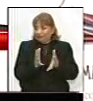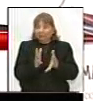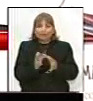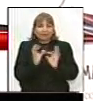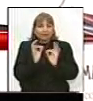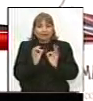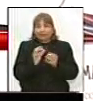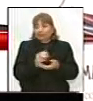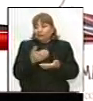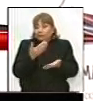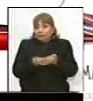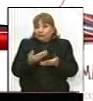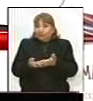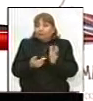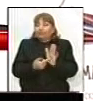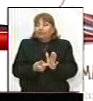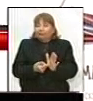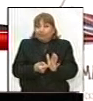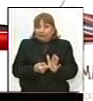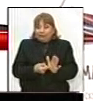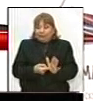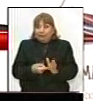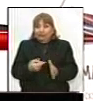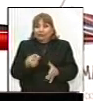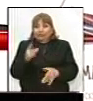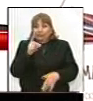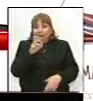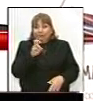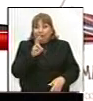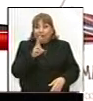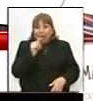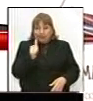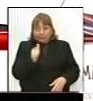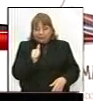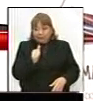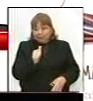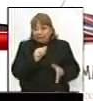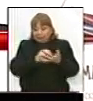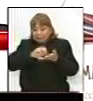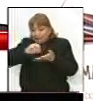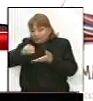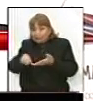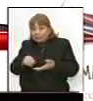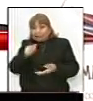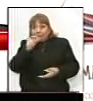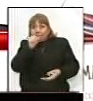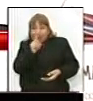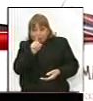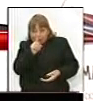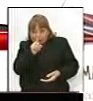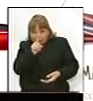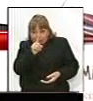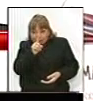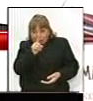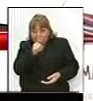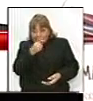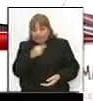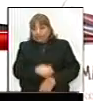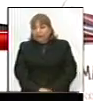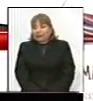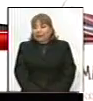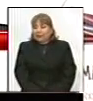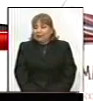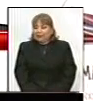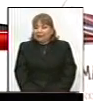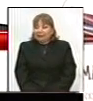lo que le propongo es que saquemos del 102A el número 1, ¿no? Me pide una interrupción, presidenta,